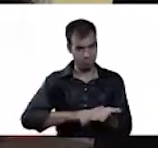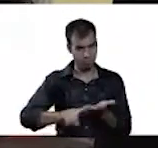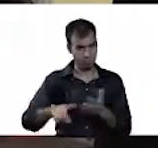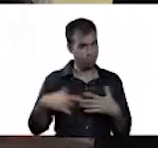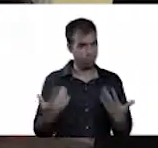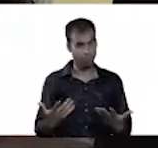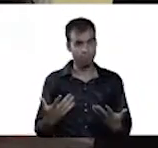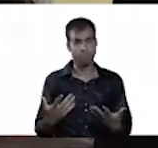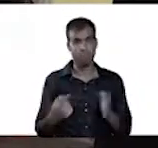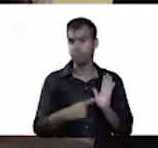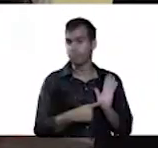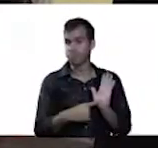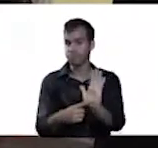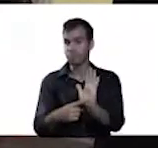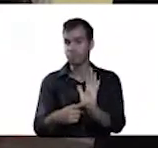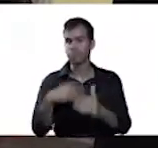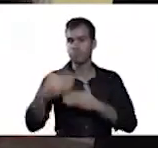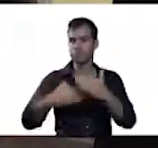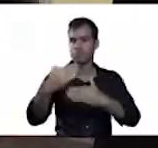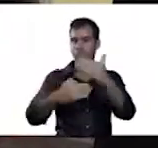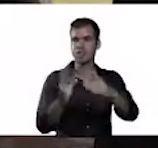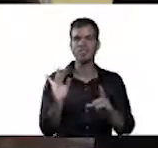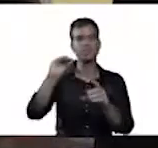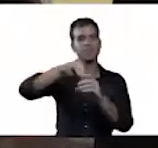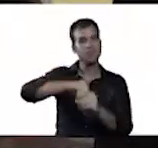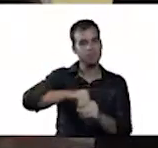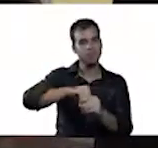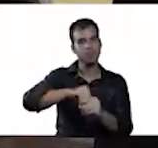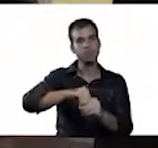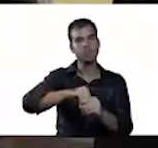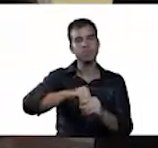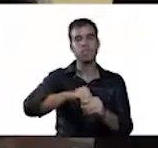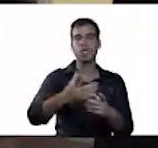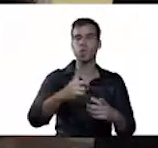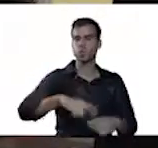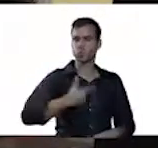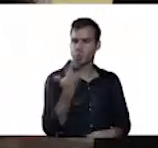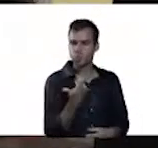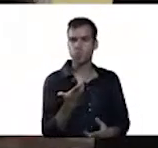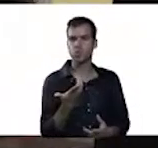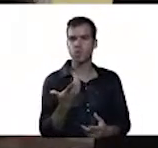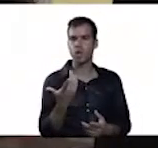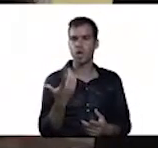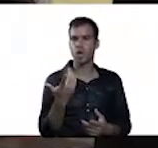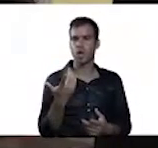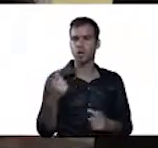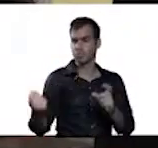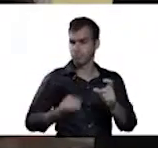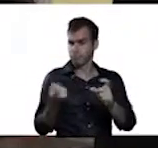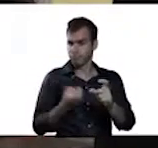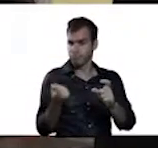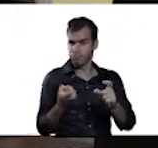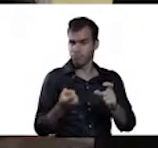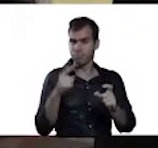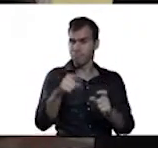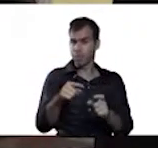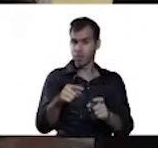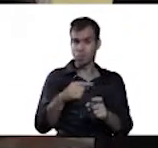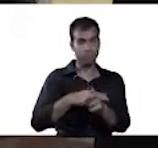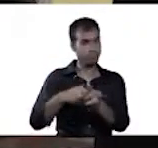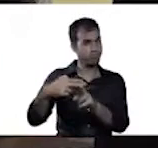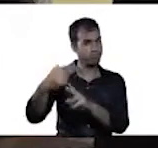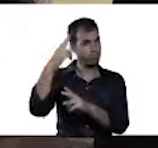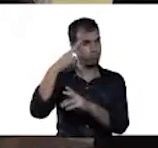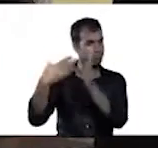objetivo que se trabajará durante la semana será demostrar el proceso de integración de factores étnicos, culturales, de manifestaciones